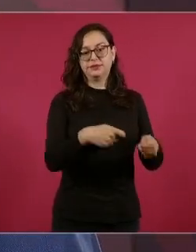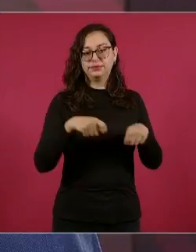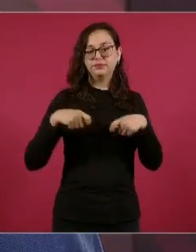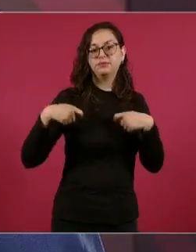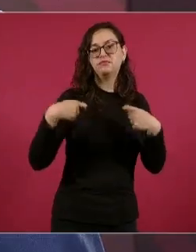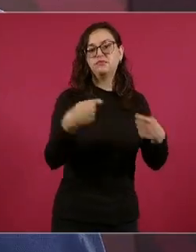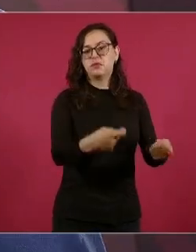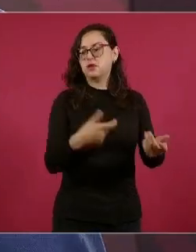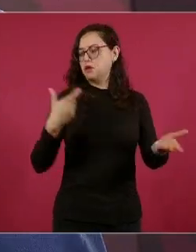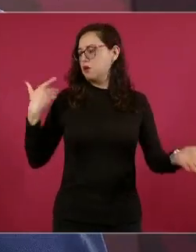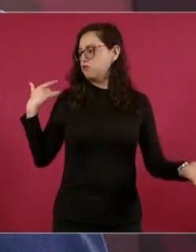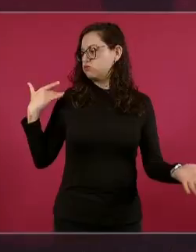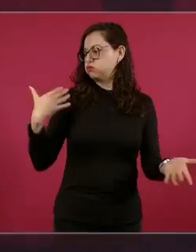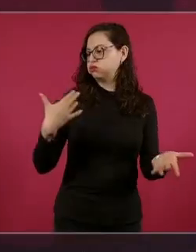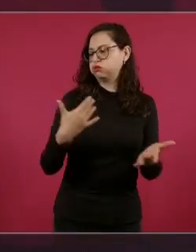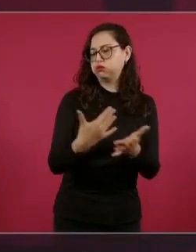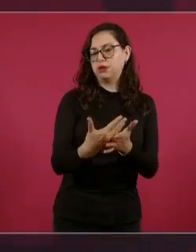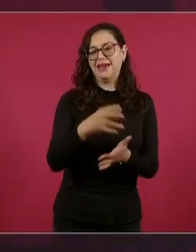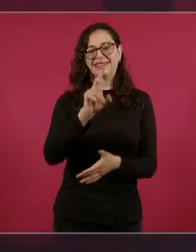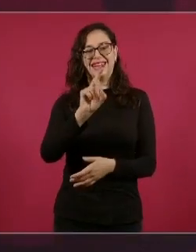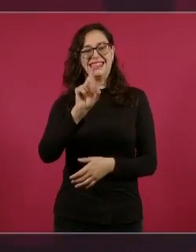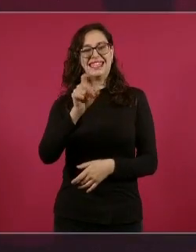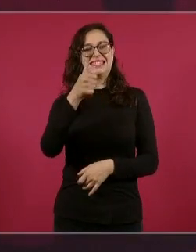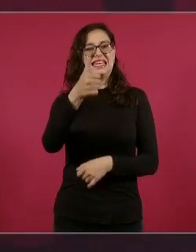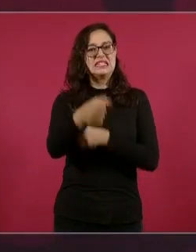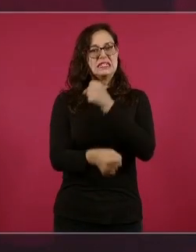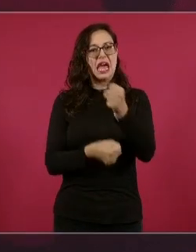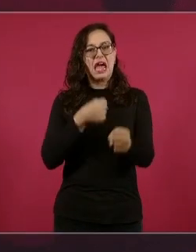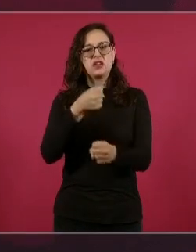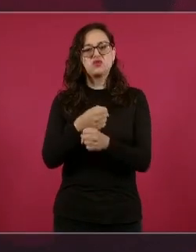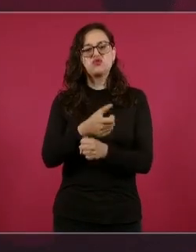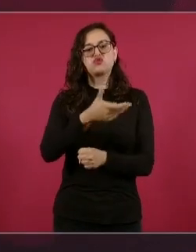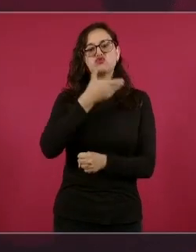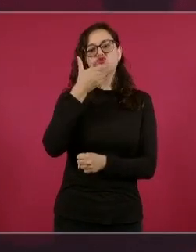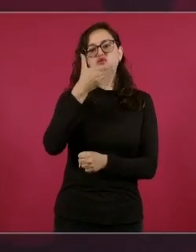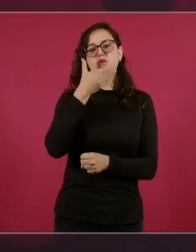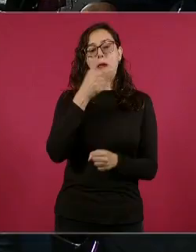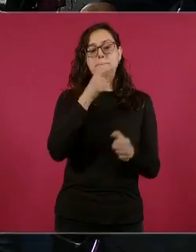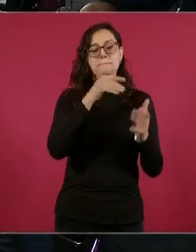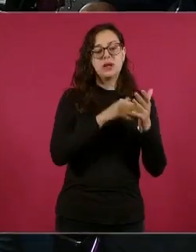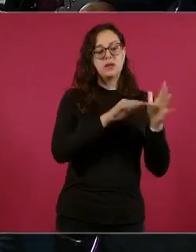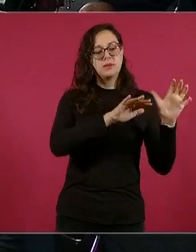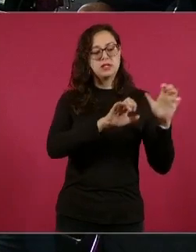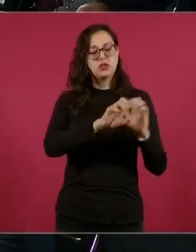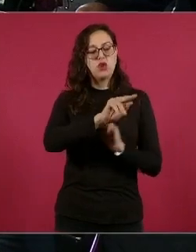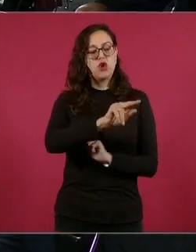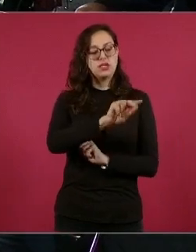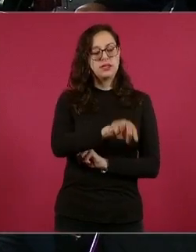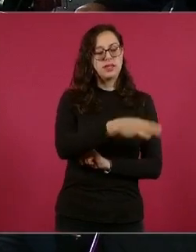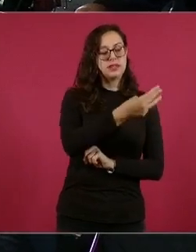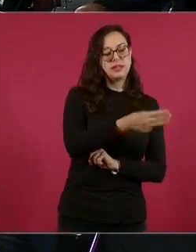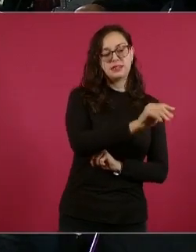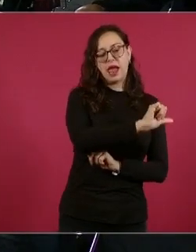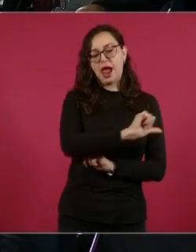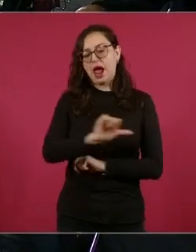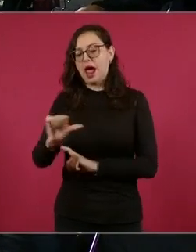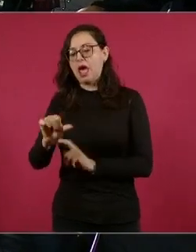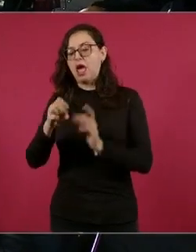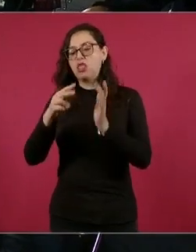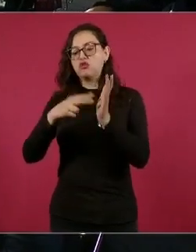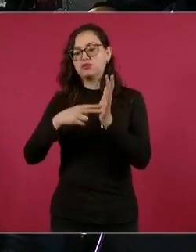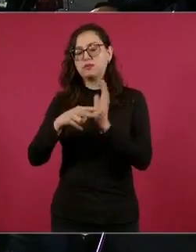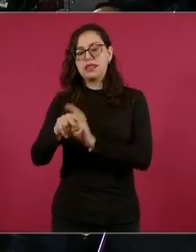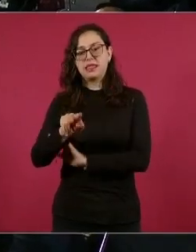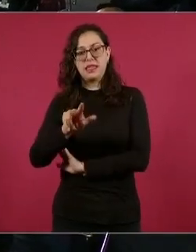últimos 36 años, del 83 hasta el